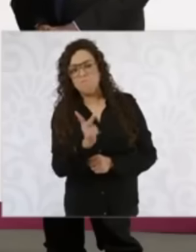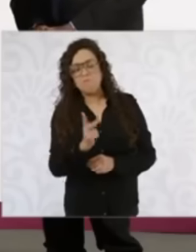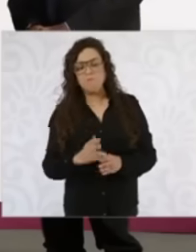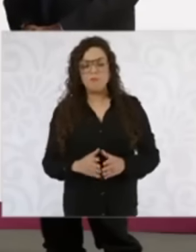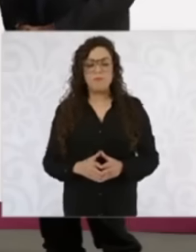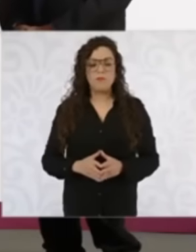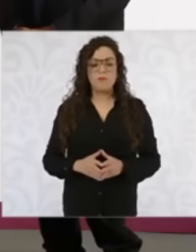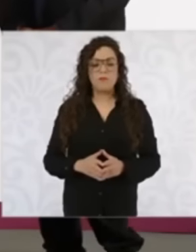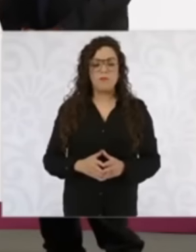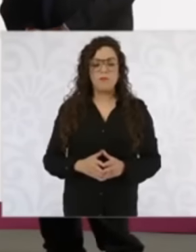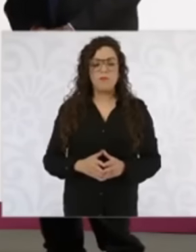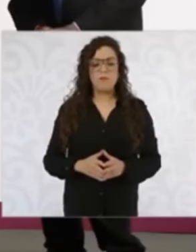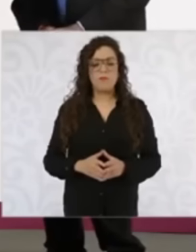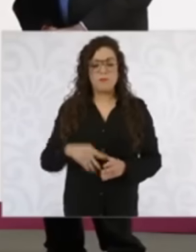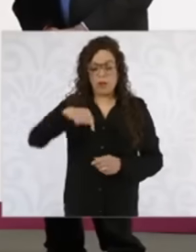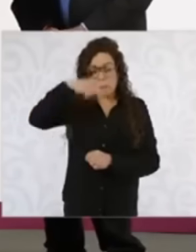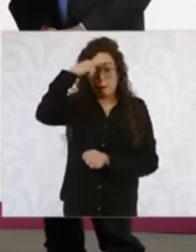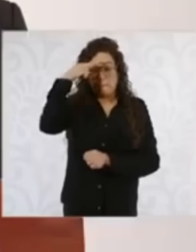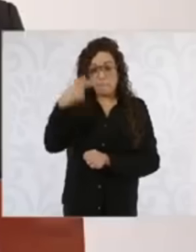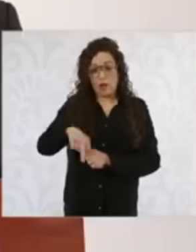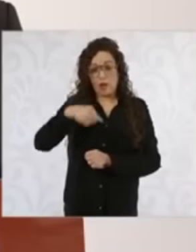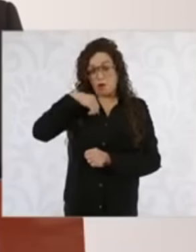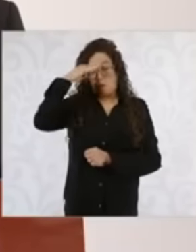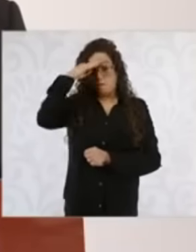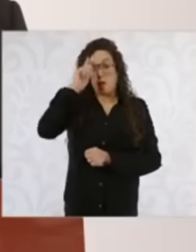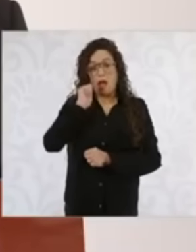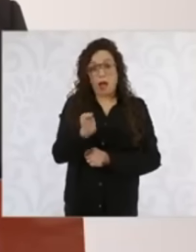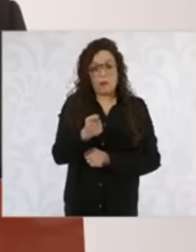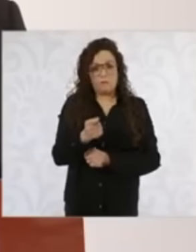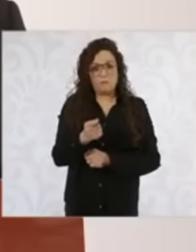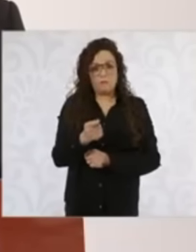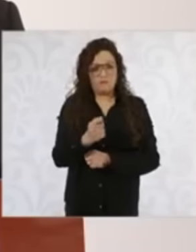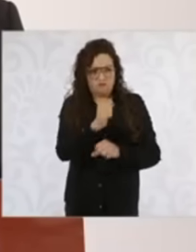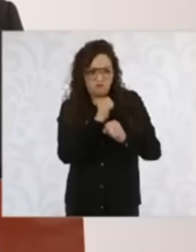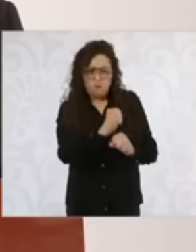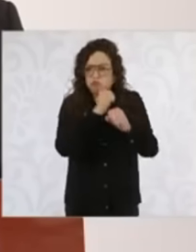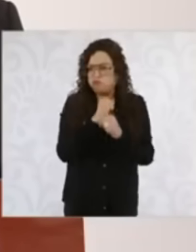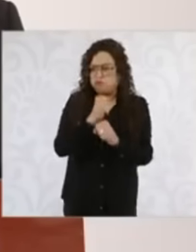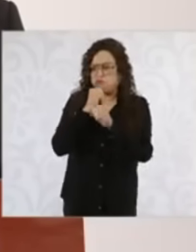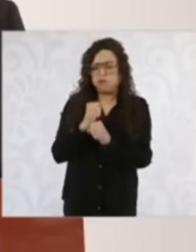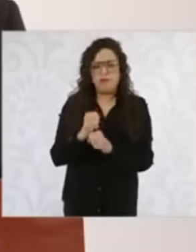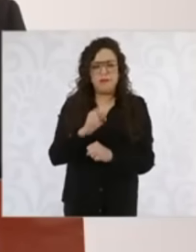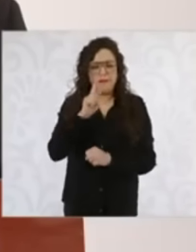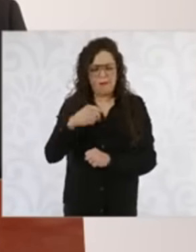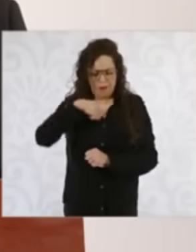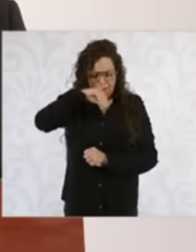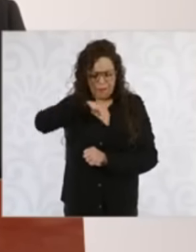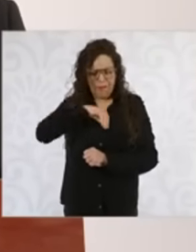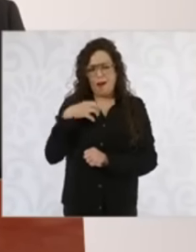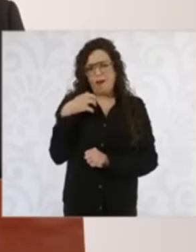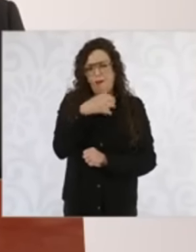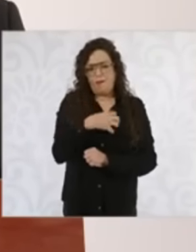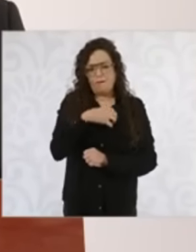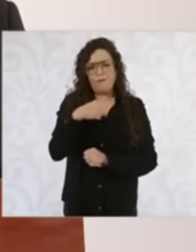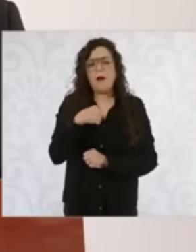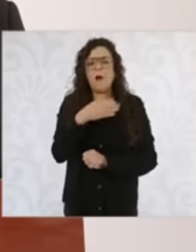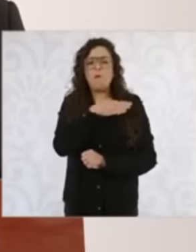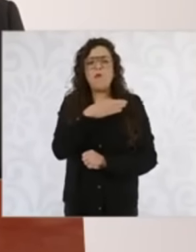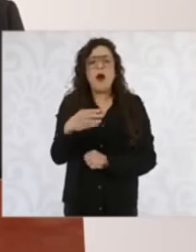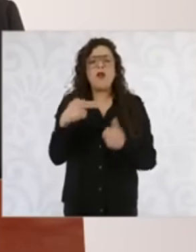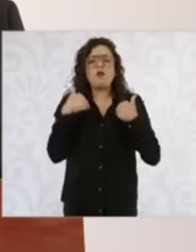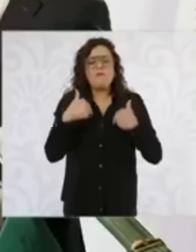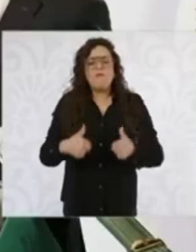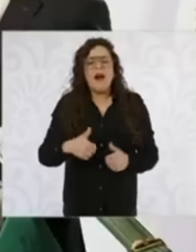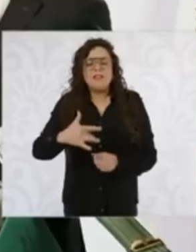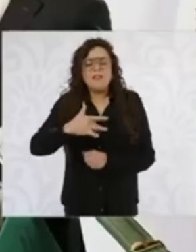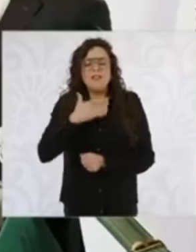Van a venir a la mañanera el lunes toda la Secretaría de Hacienda para poder presentar las características de la ley de ingresos